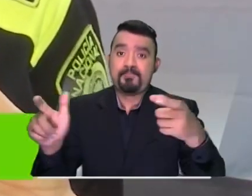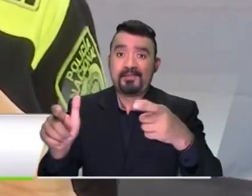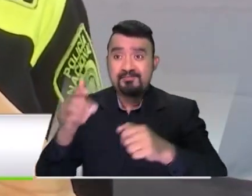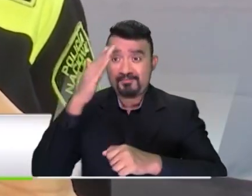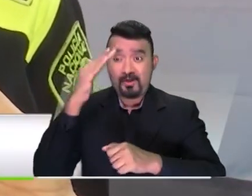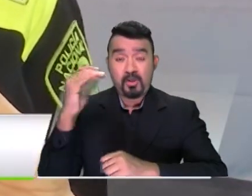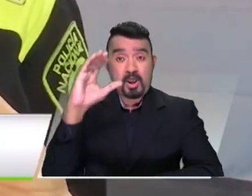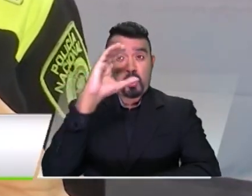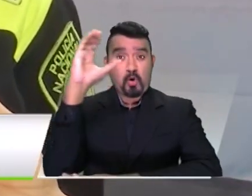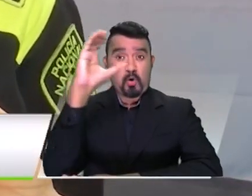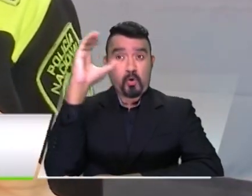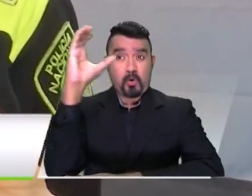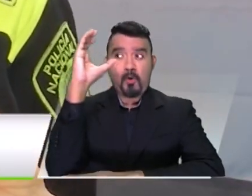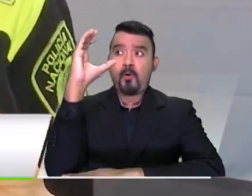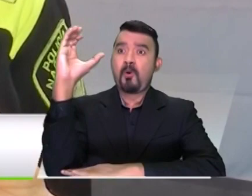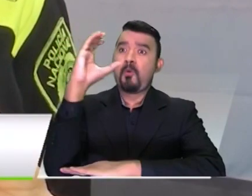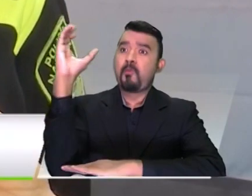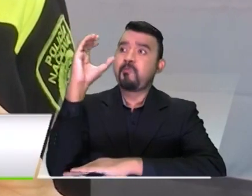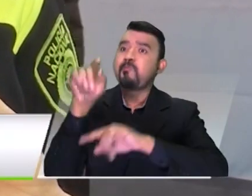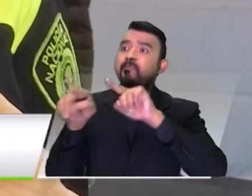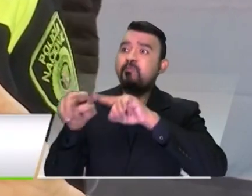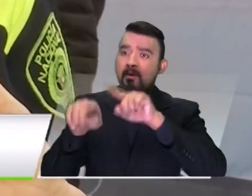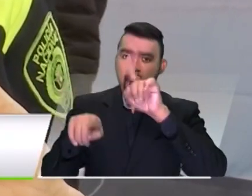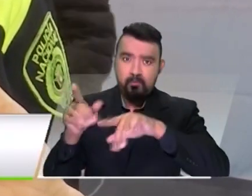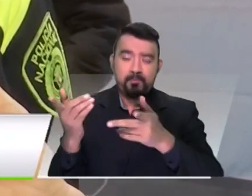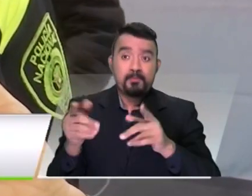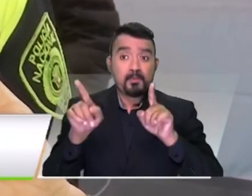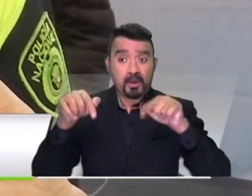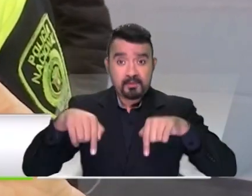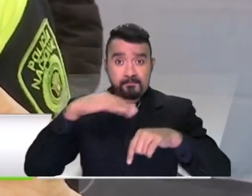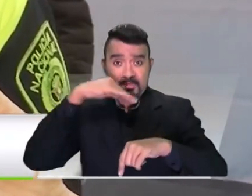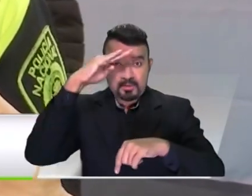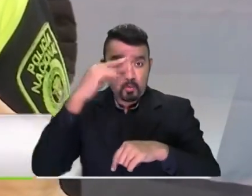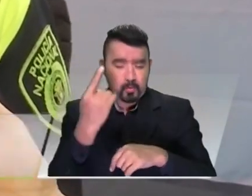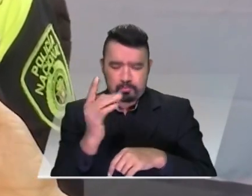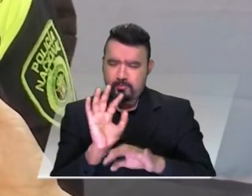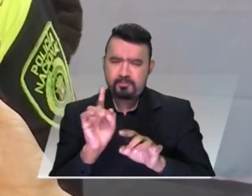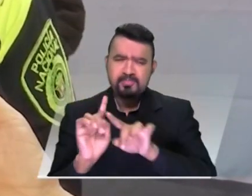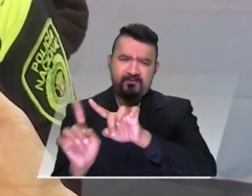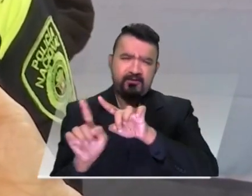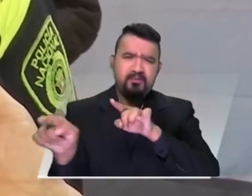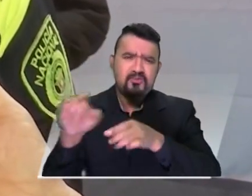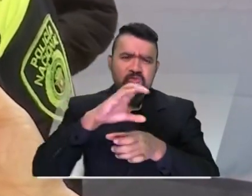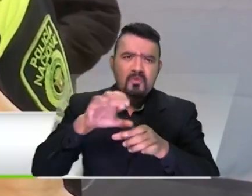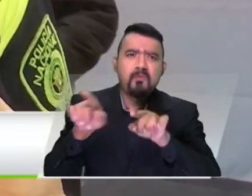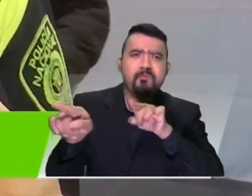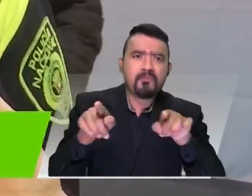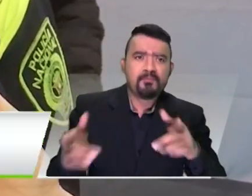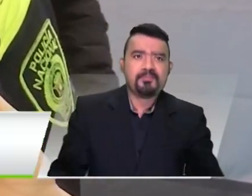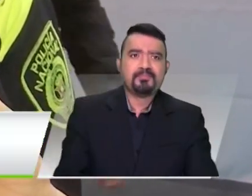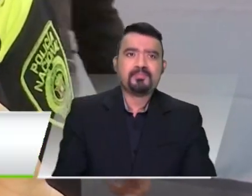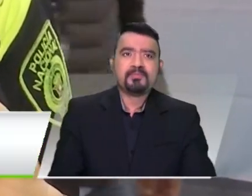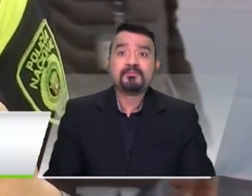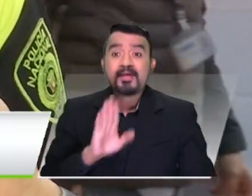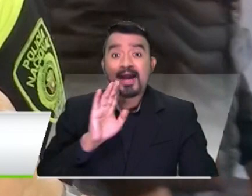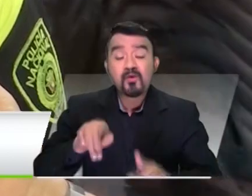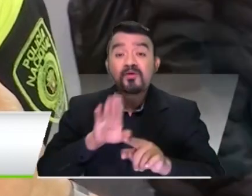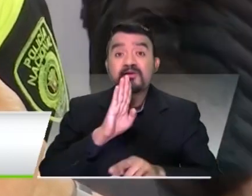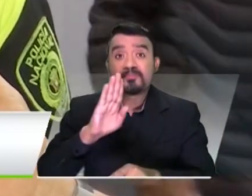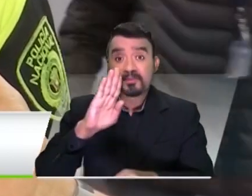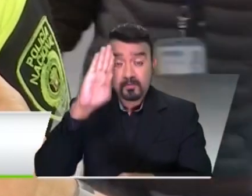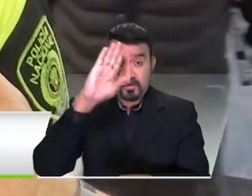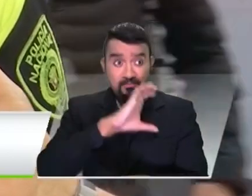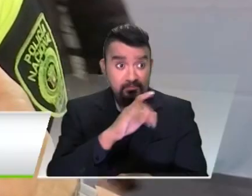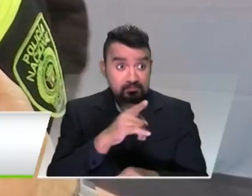no solamente en Medellín, y la gobernación también, en donde ellos patrocinan el estudio de varios de las personas que quieren ingresar a la